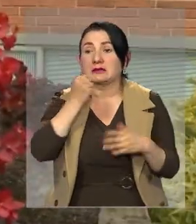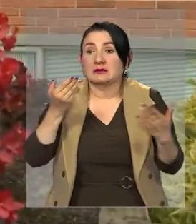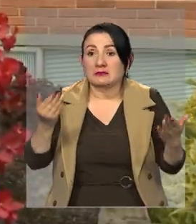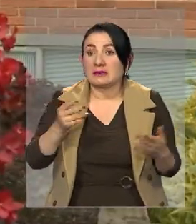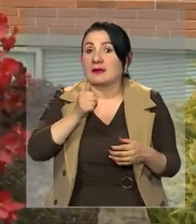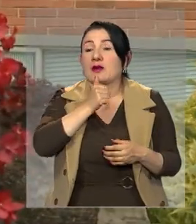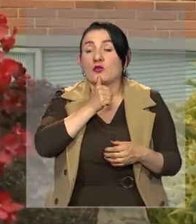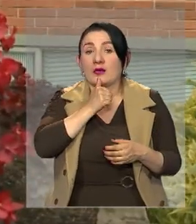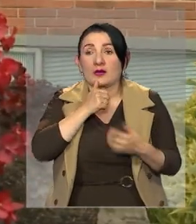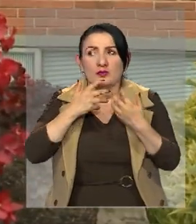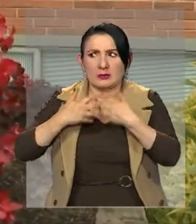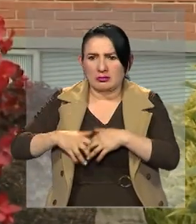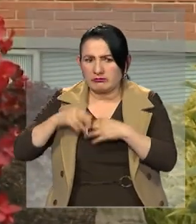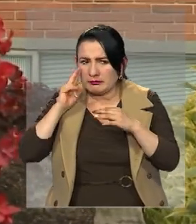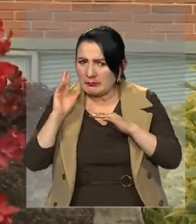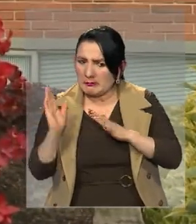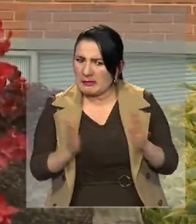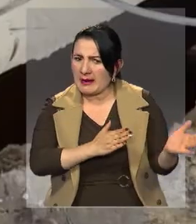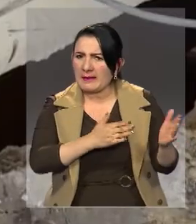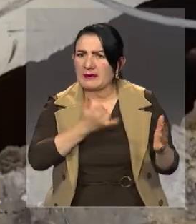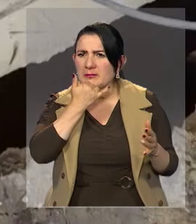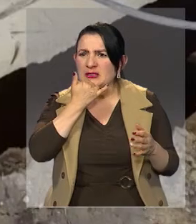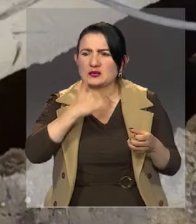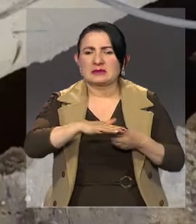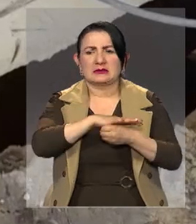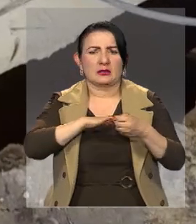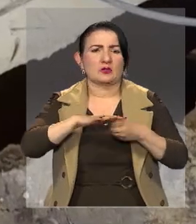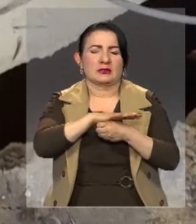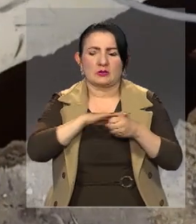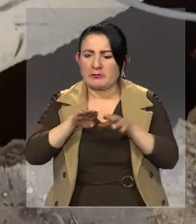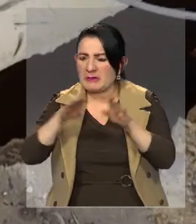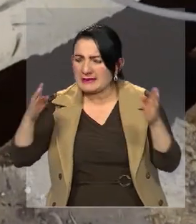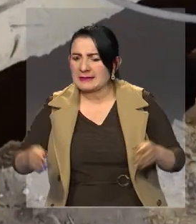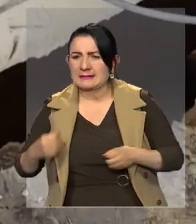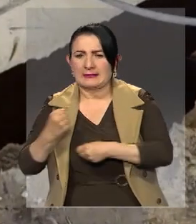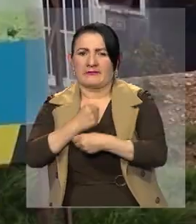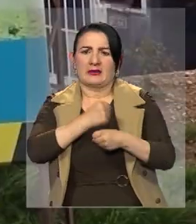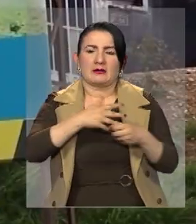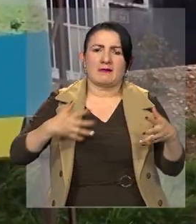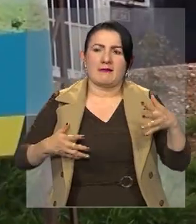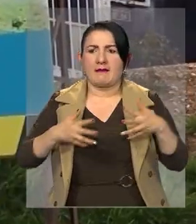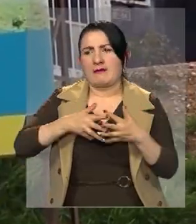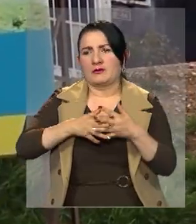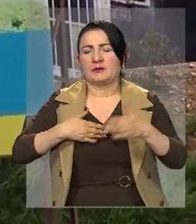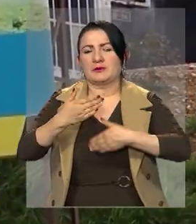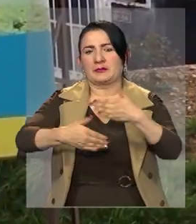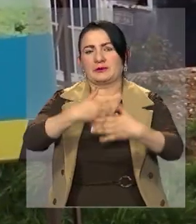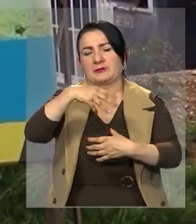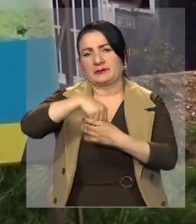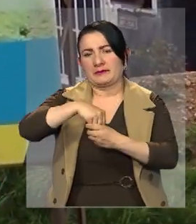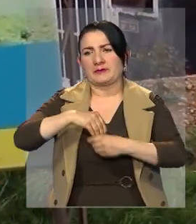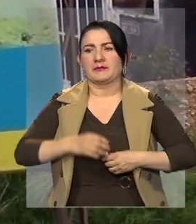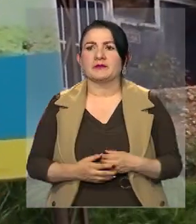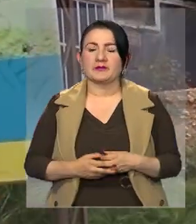acueducto respondió que adelanta un plan para mitigar la situación con mesas de trabajo y ajuste de los procedimientos